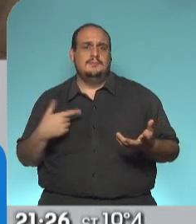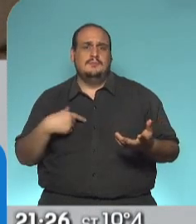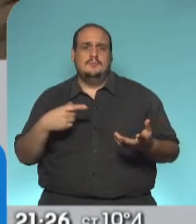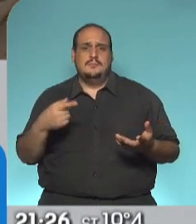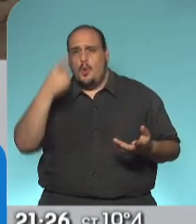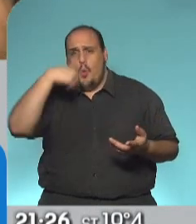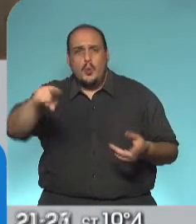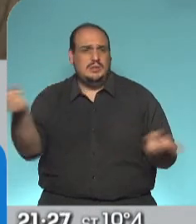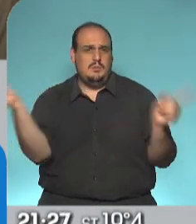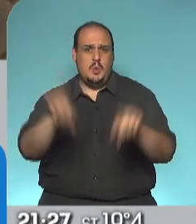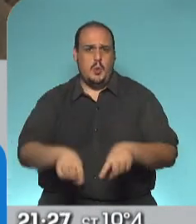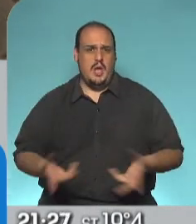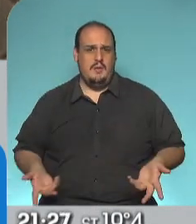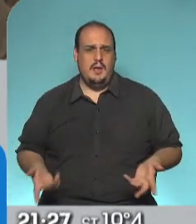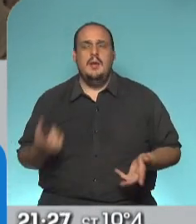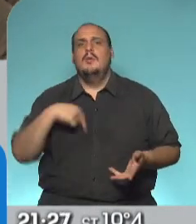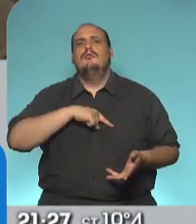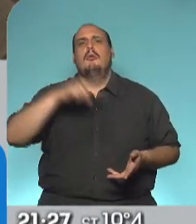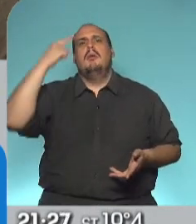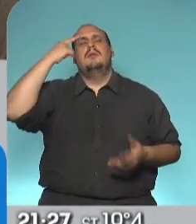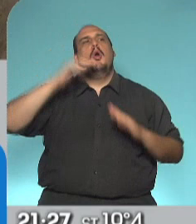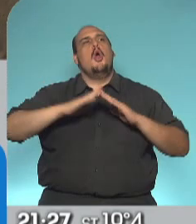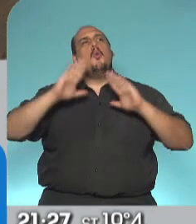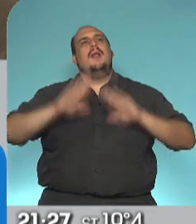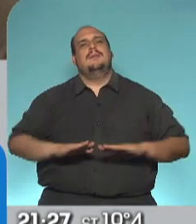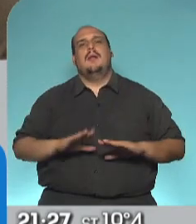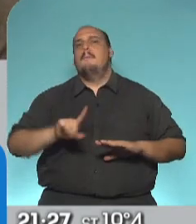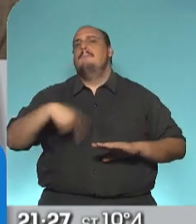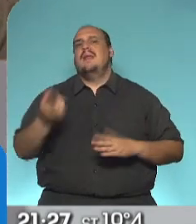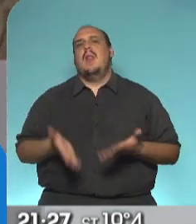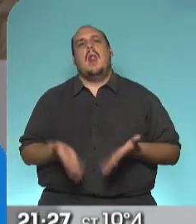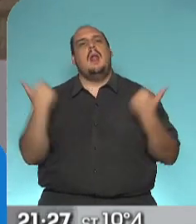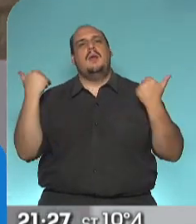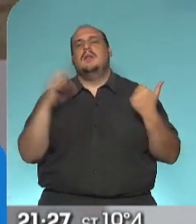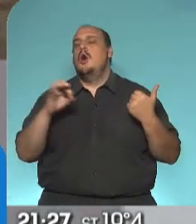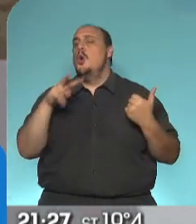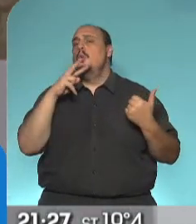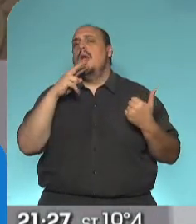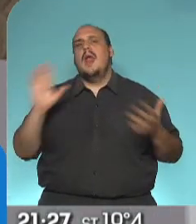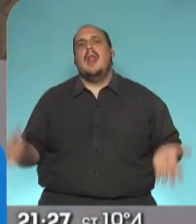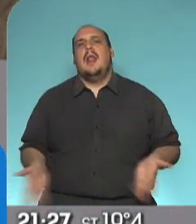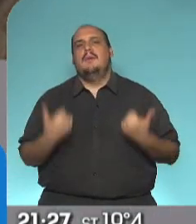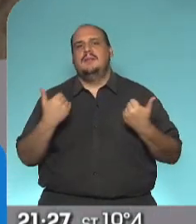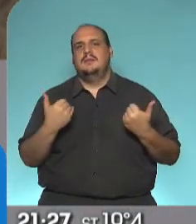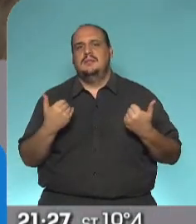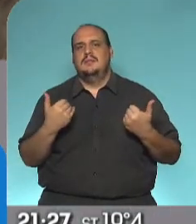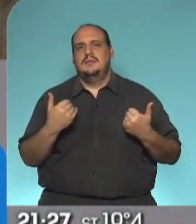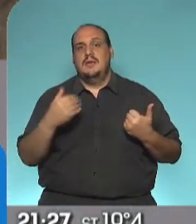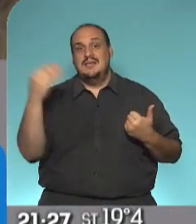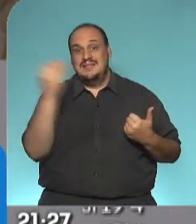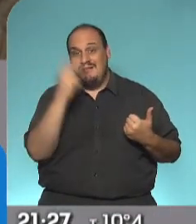arrancar porque hace hagamos un ejercicio imaginario que la cuarentena se levanta no sé mañana o el viernes o el sábado no van a estar los hoteles llenos